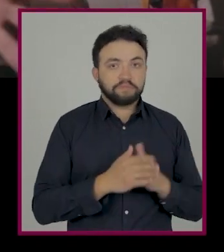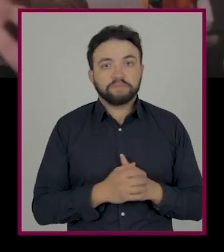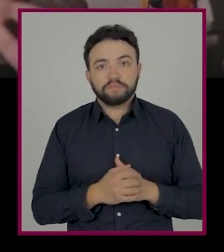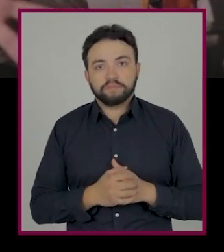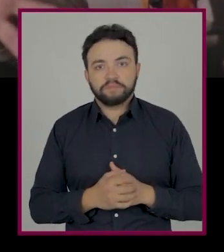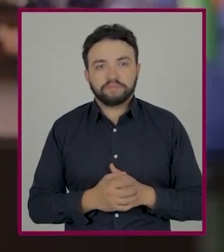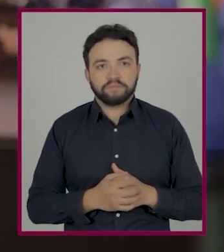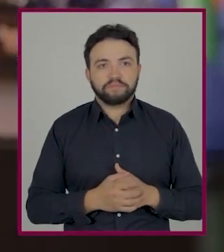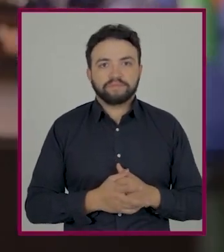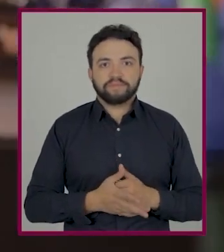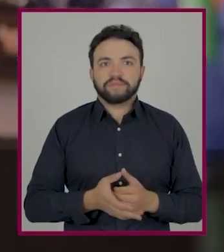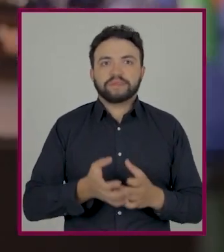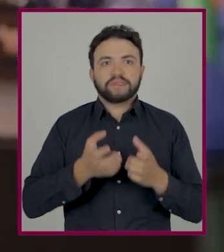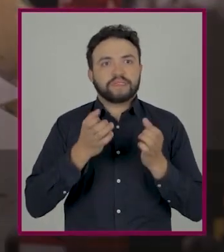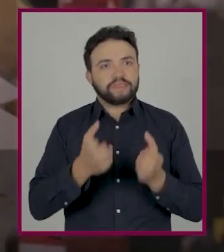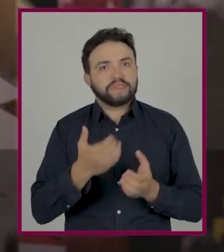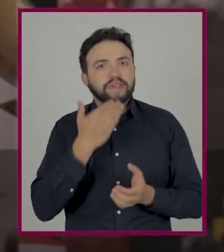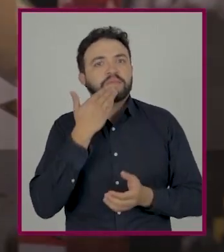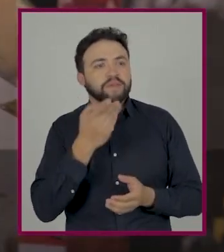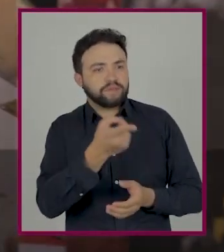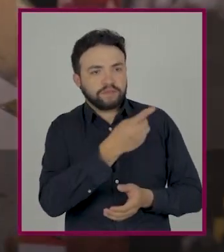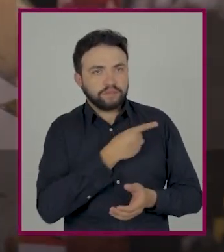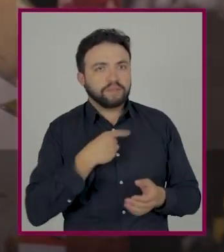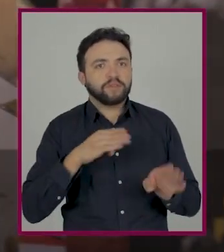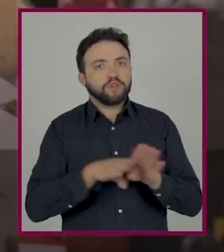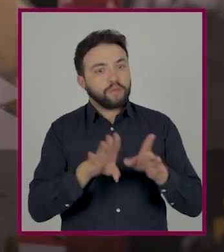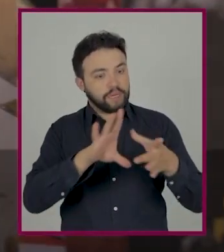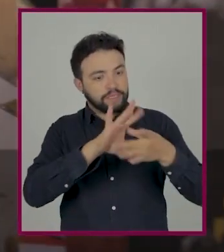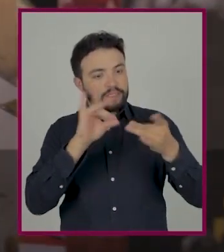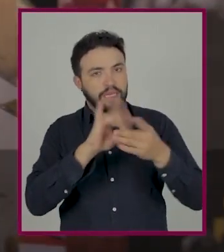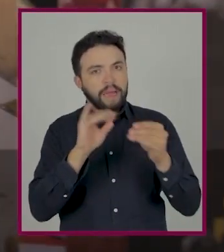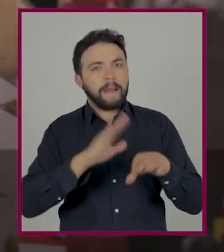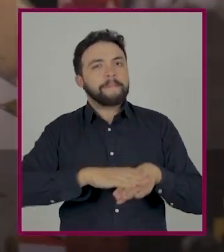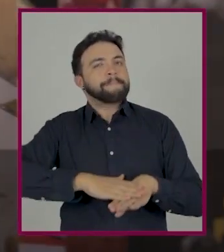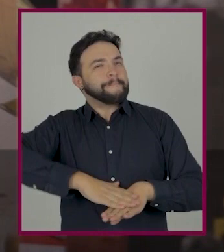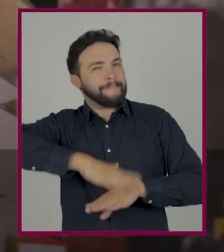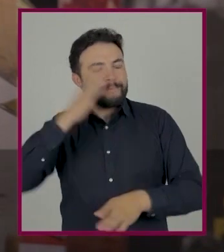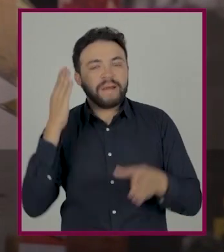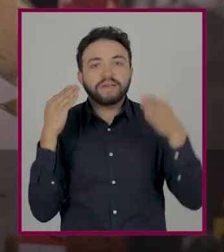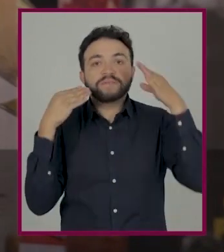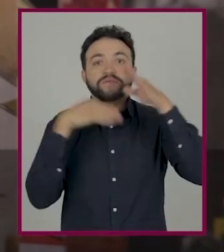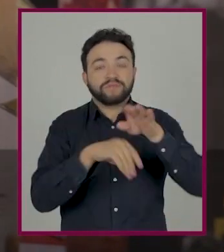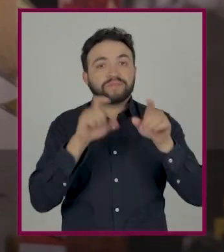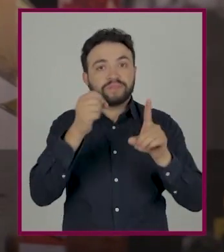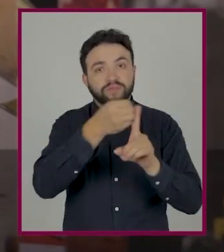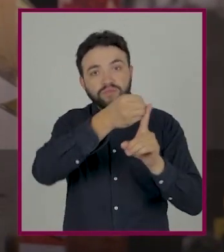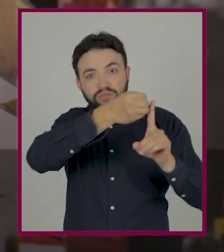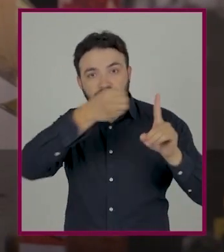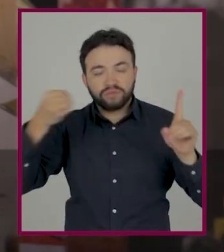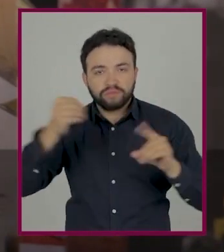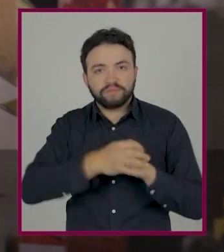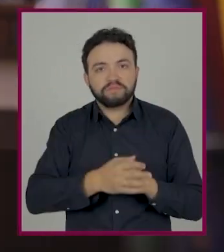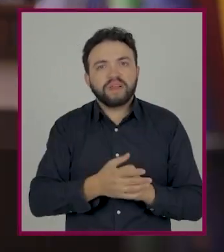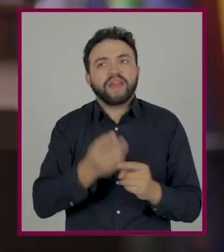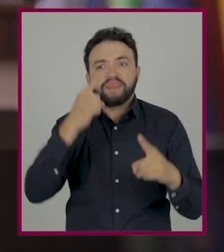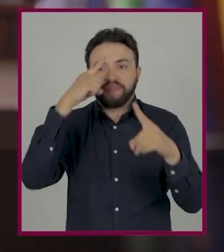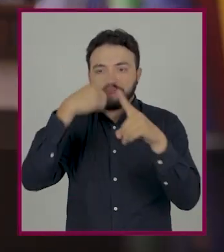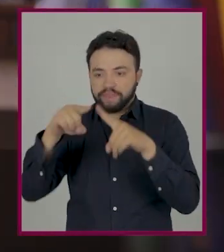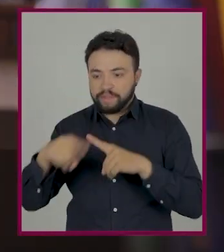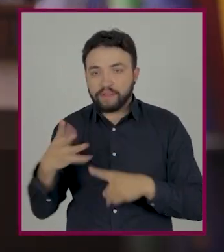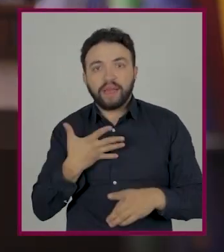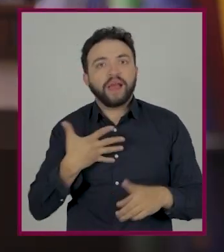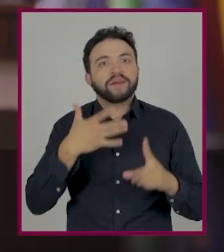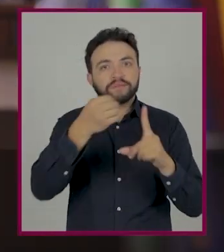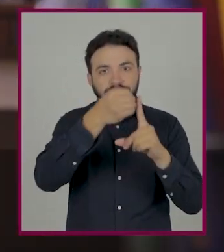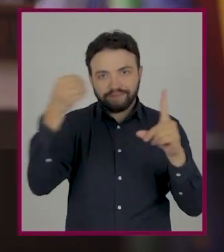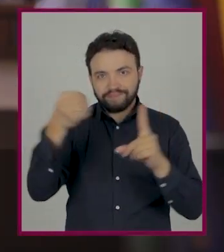Por otro lado, Ajá. estaría bueno que nos expliques a todos más sobre los organizadores gráficos. ¿Y los tipos